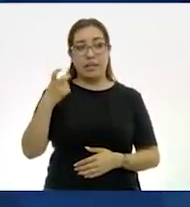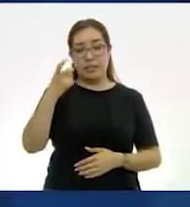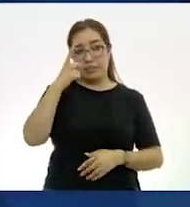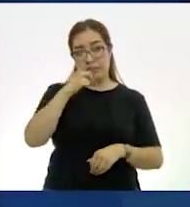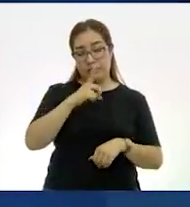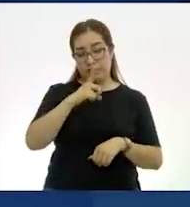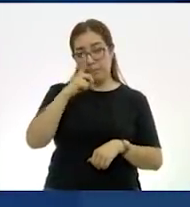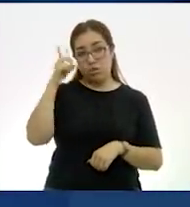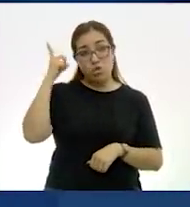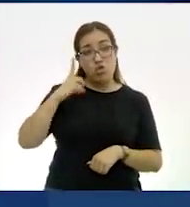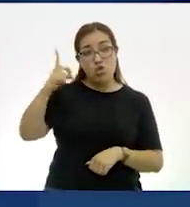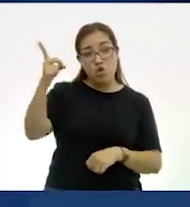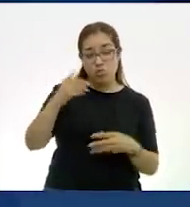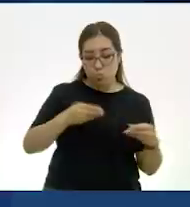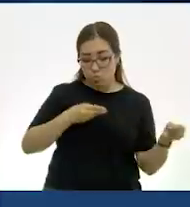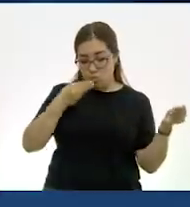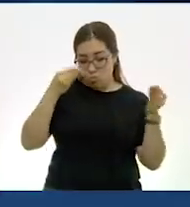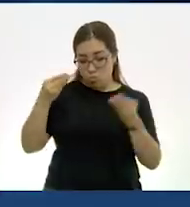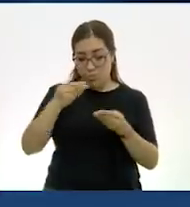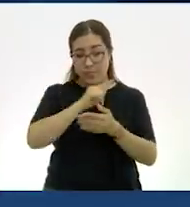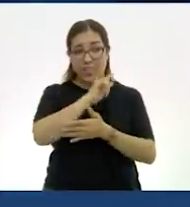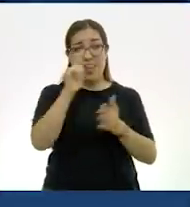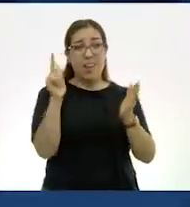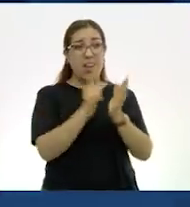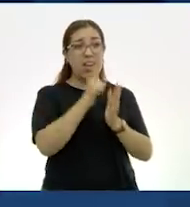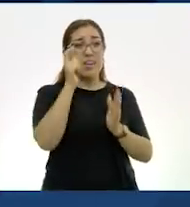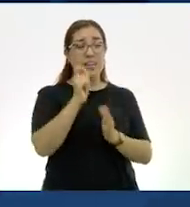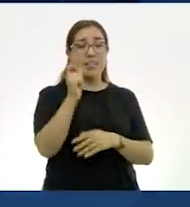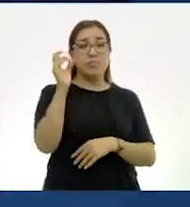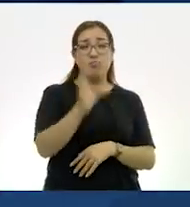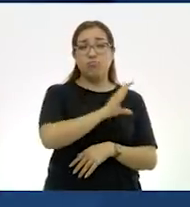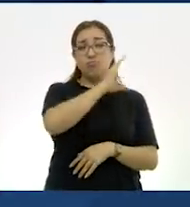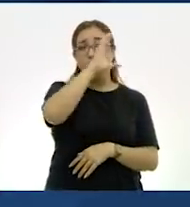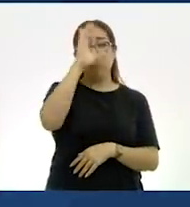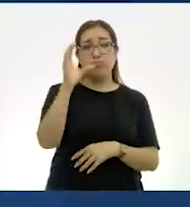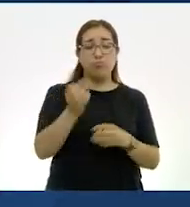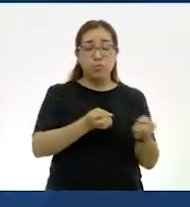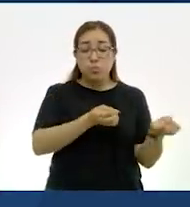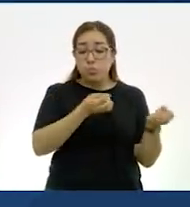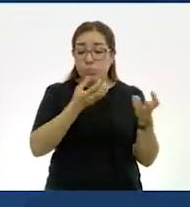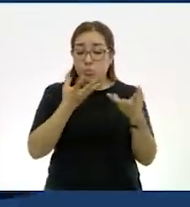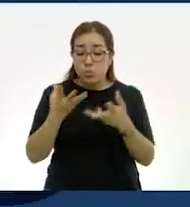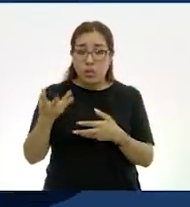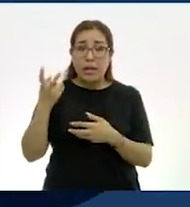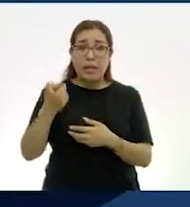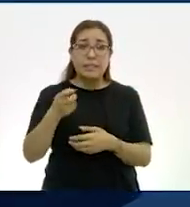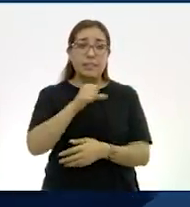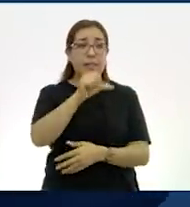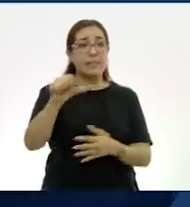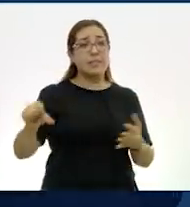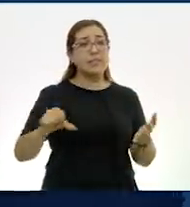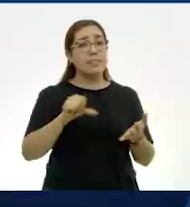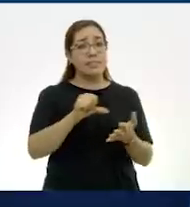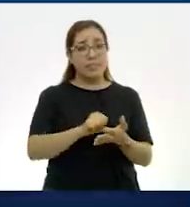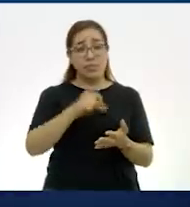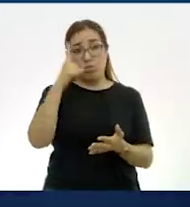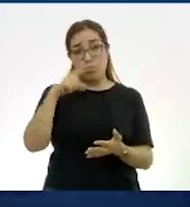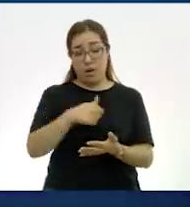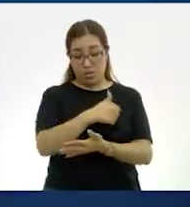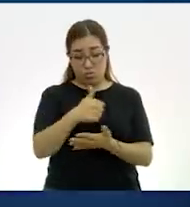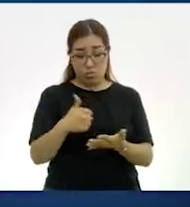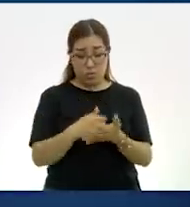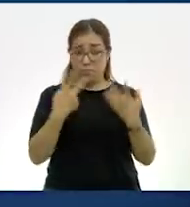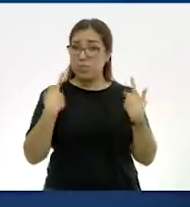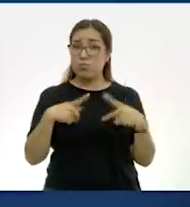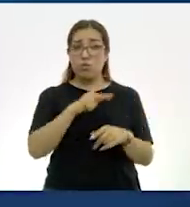Hammurabi. Esto nos da cuenta de que las leyes son divinas, y este tipo de estelas se colocaban en el centro de las ciudades para que todos los escribas pudieran